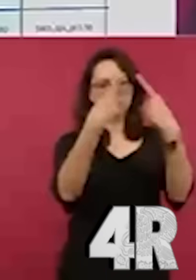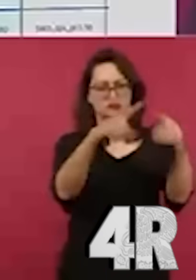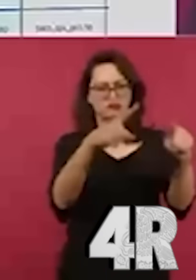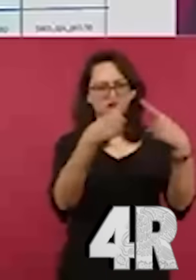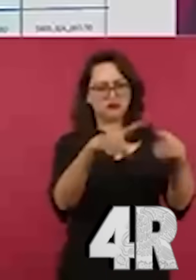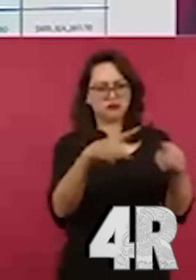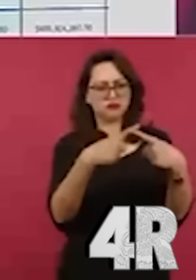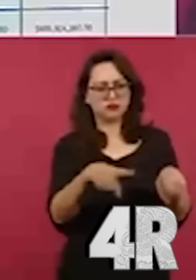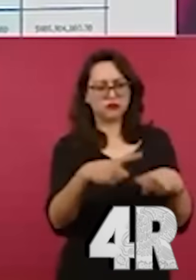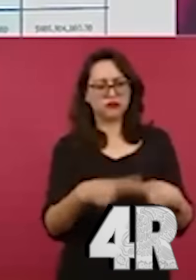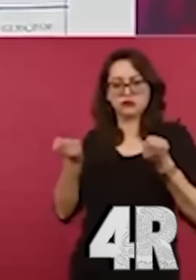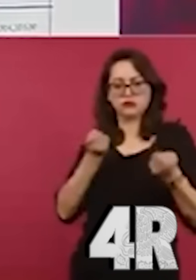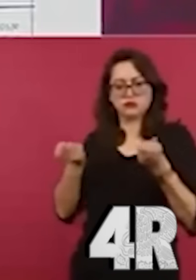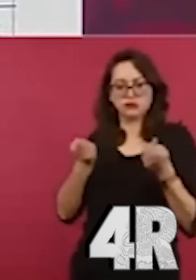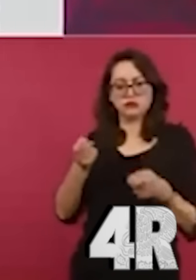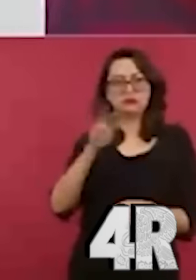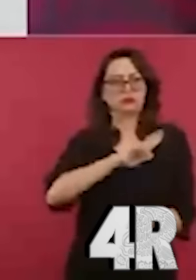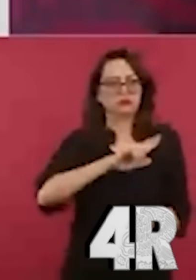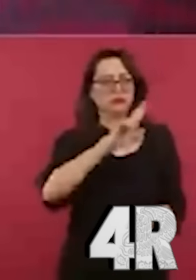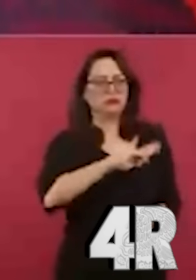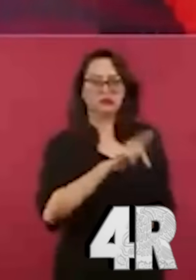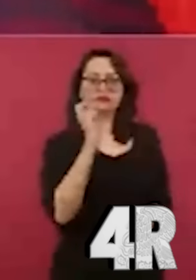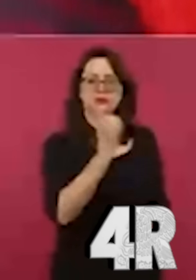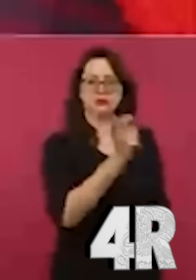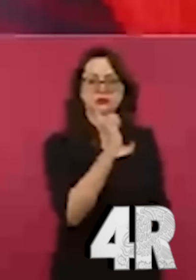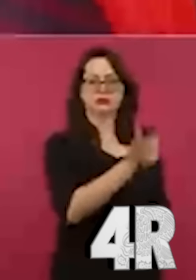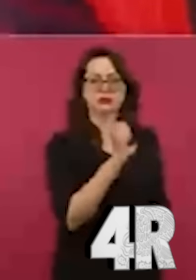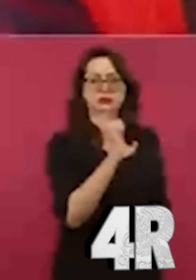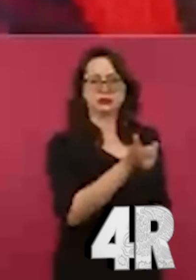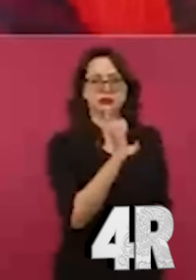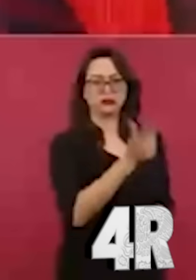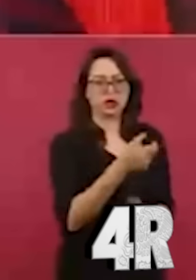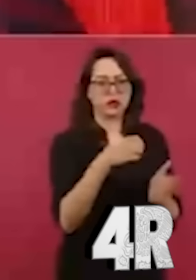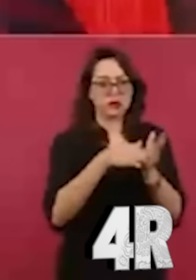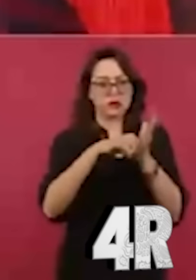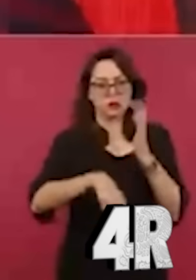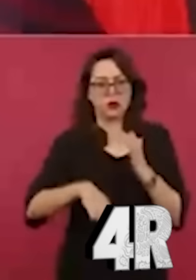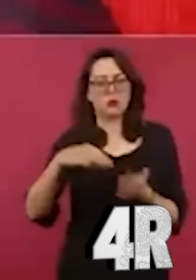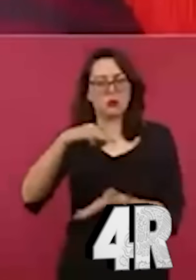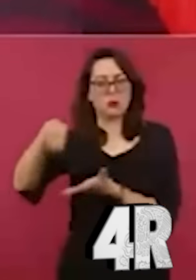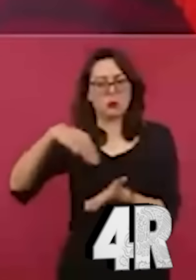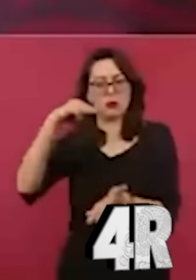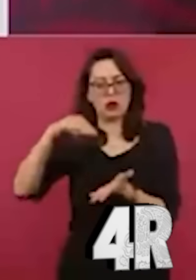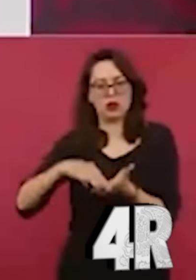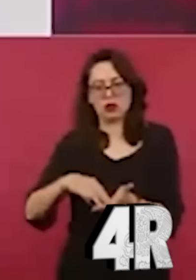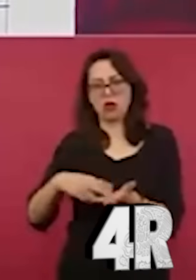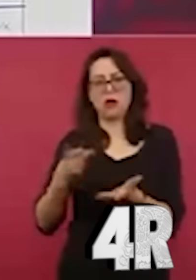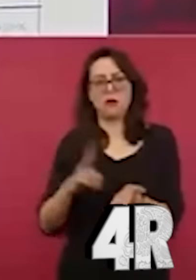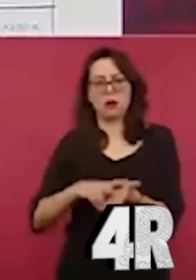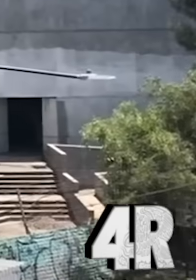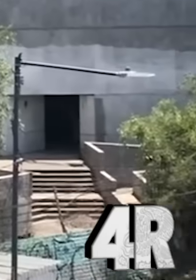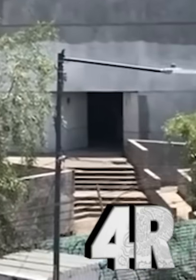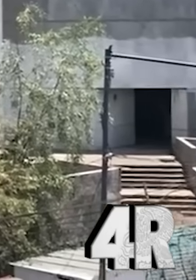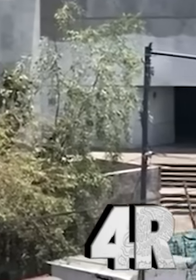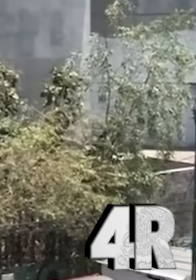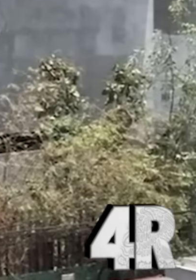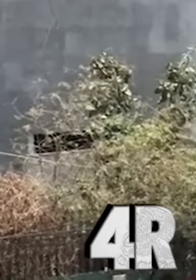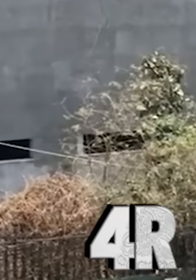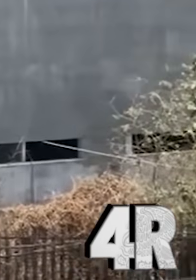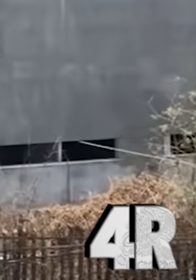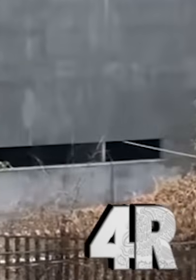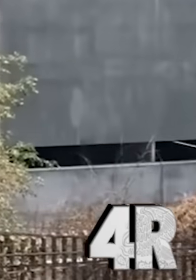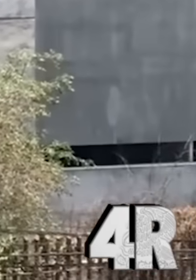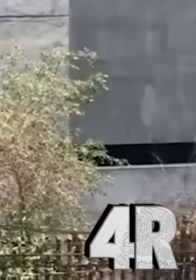Andrés Manuel López Obrador revela mega fraude cometido por expresidentes neoliberales en la construcción de